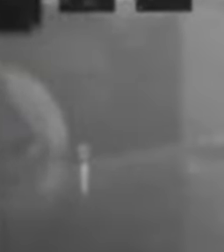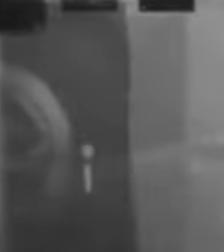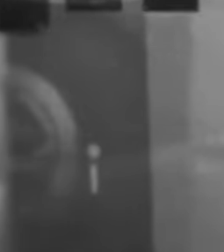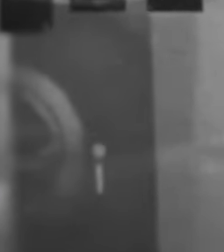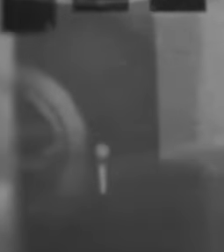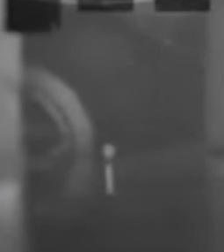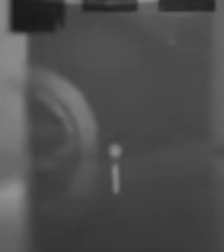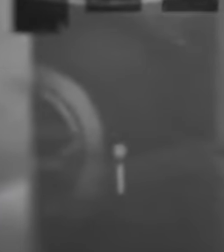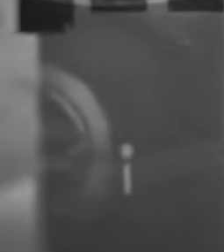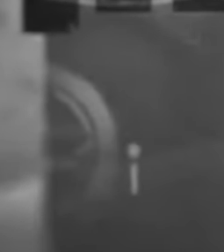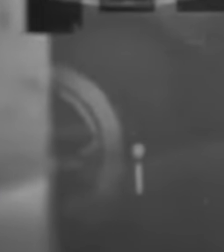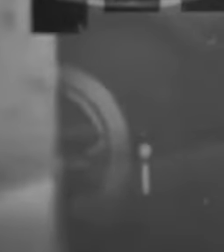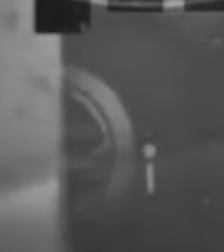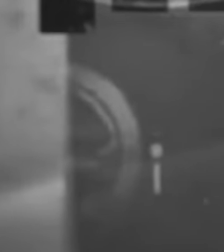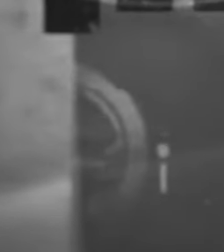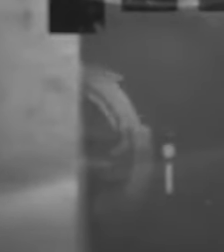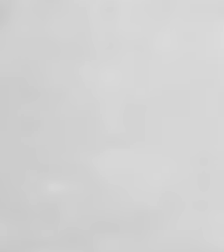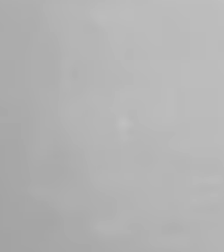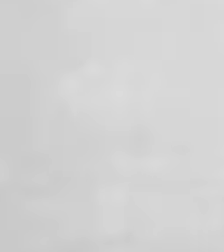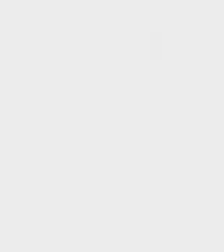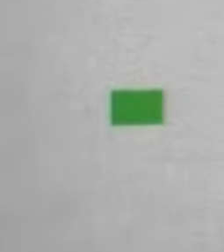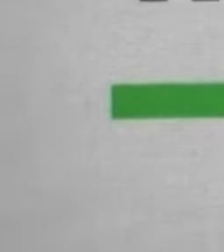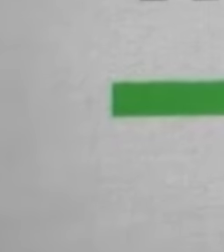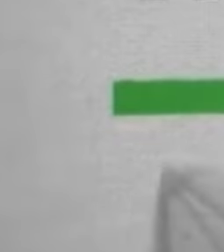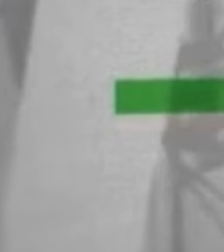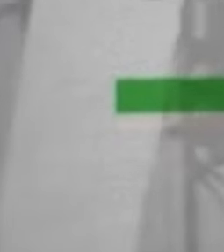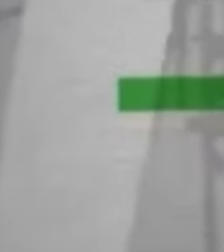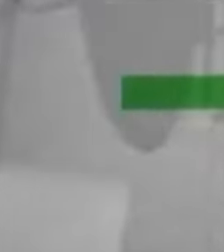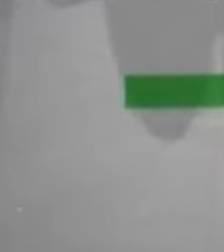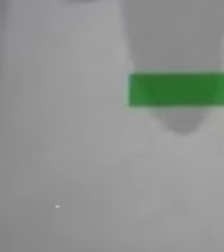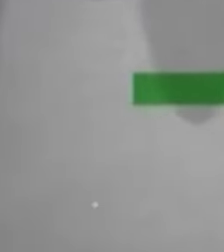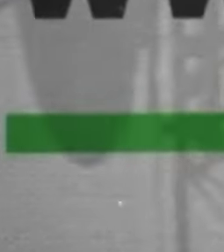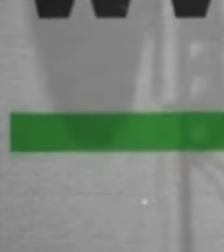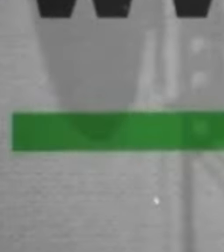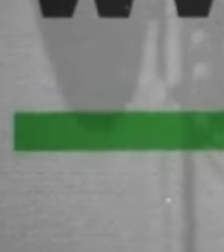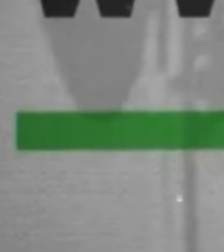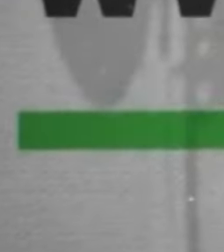Inscríbete y consulta más información en